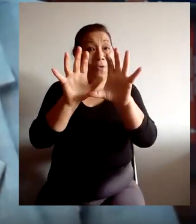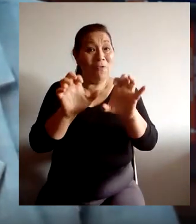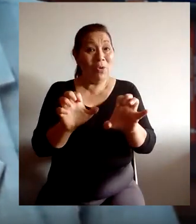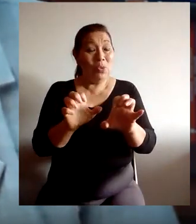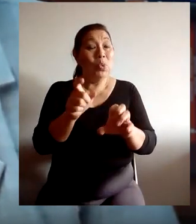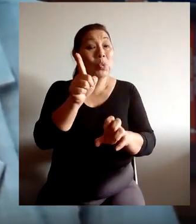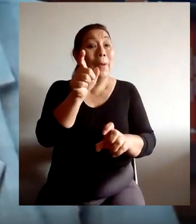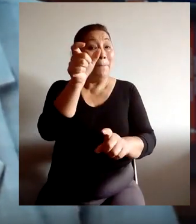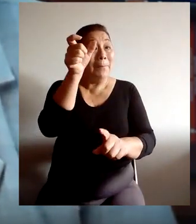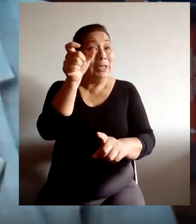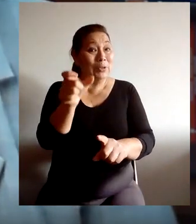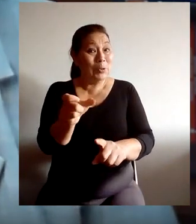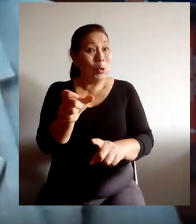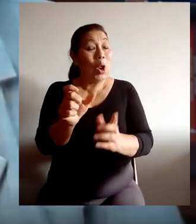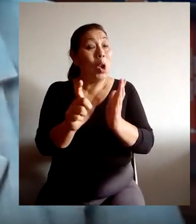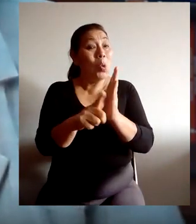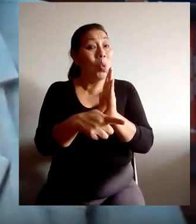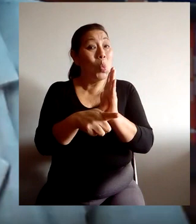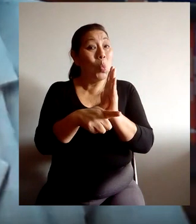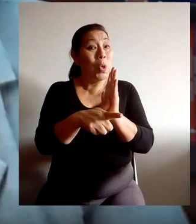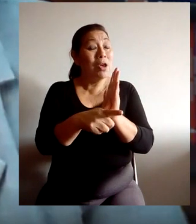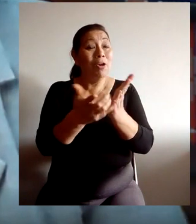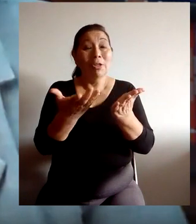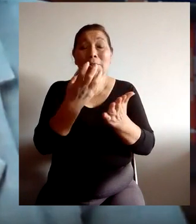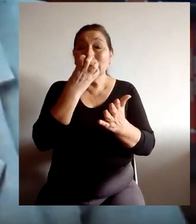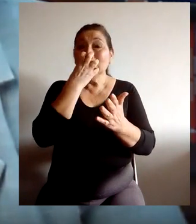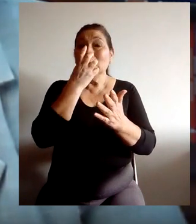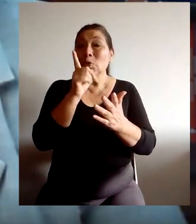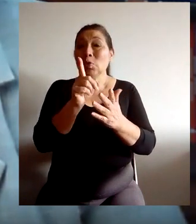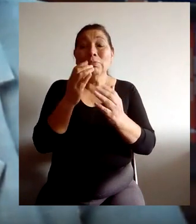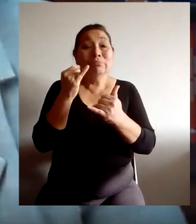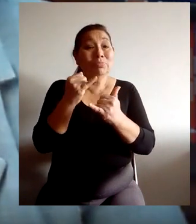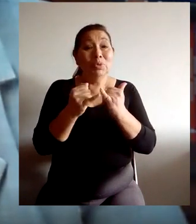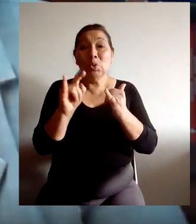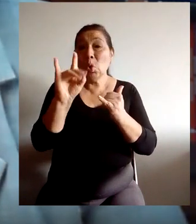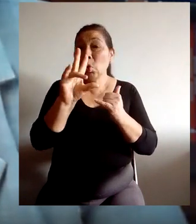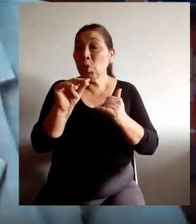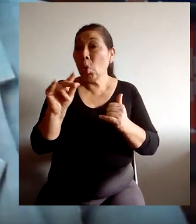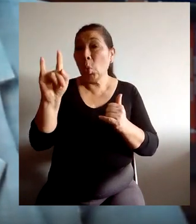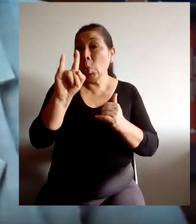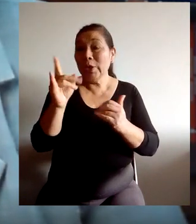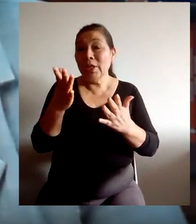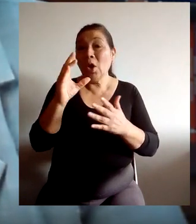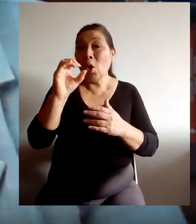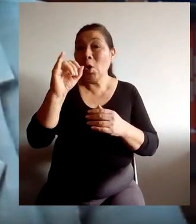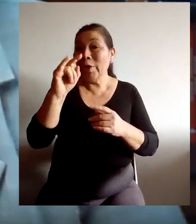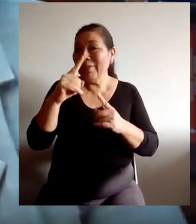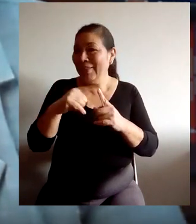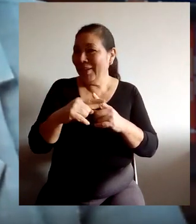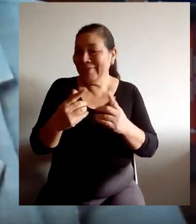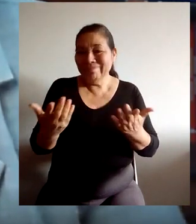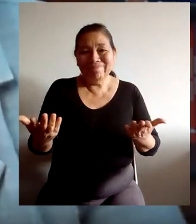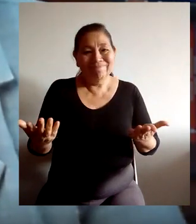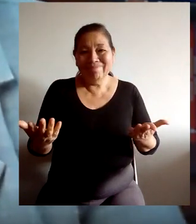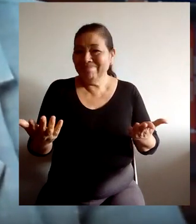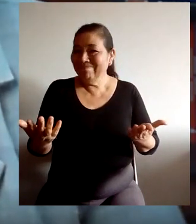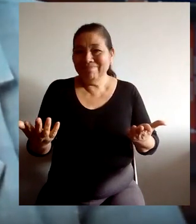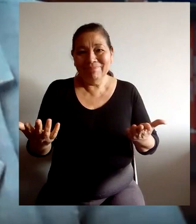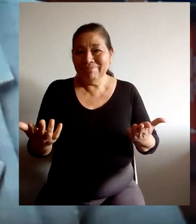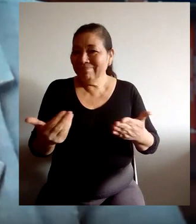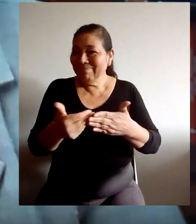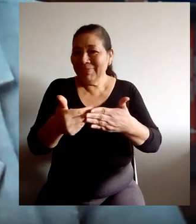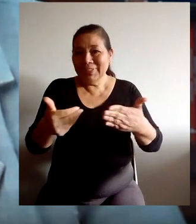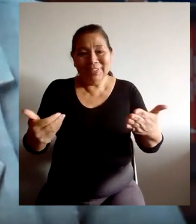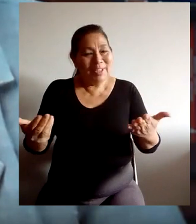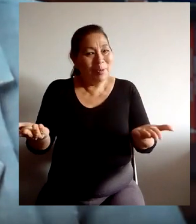las reglas de la OIT, estamos ante una situación en la que le inhabilita la opinión que ha